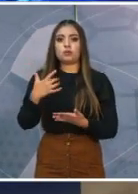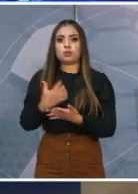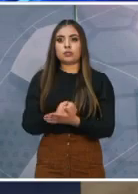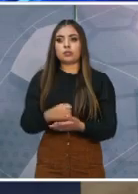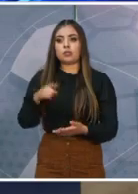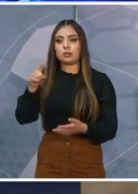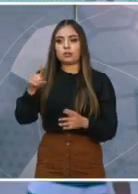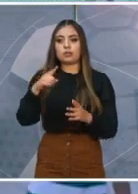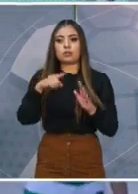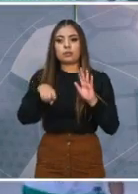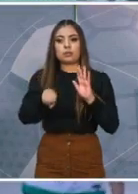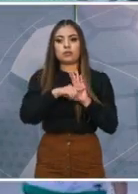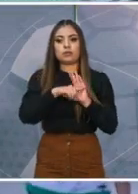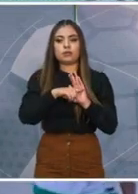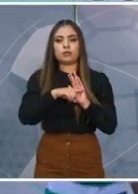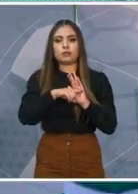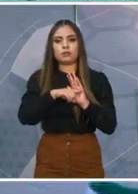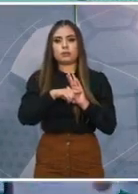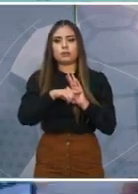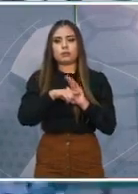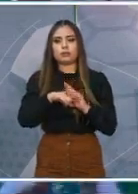contactos.